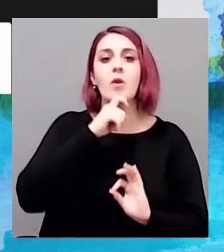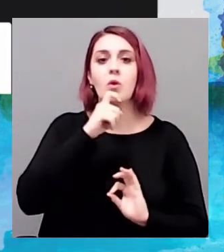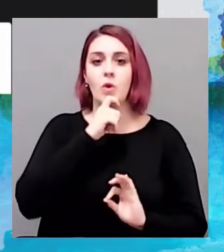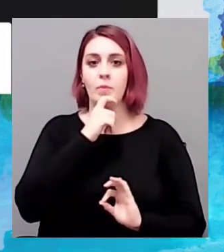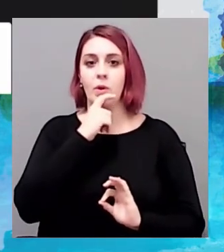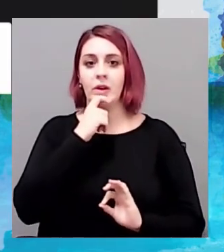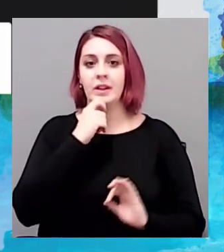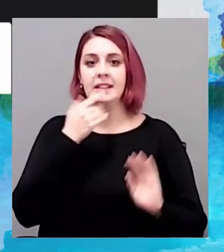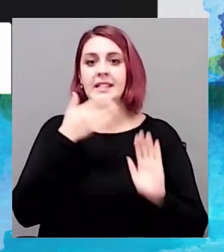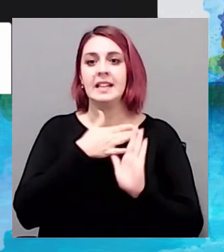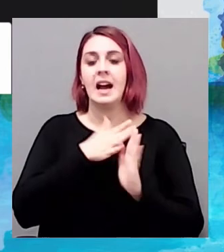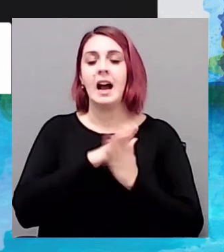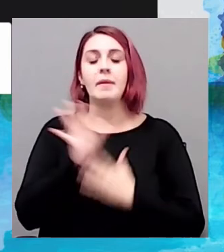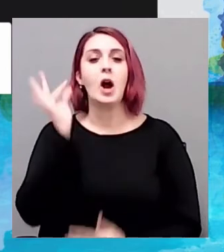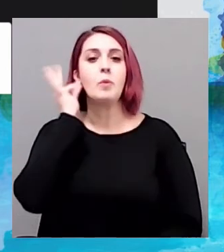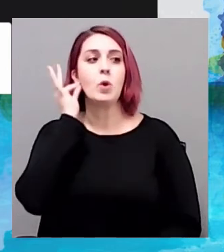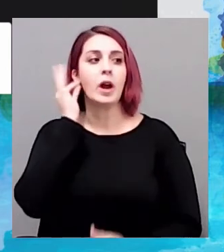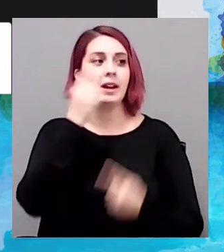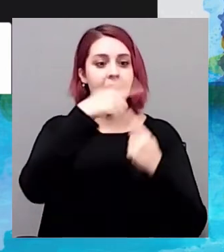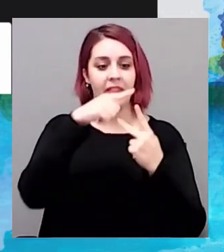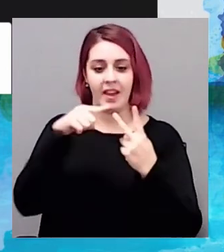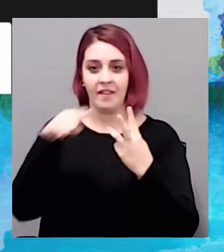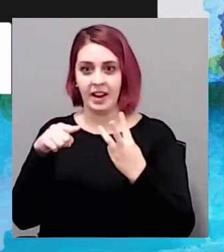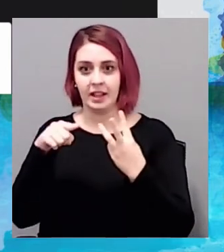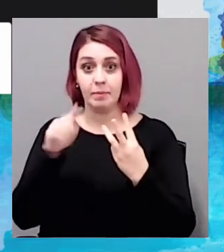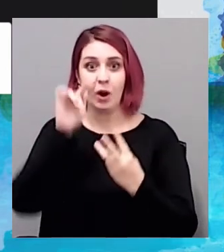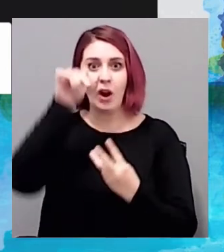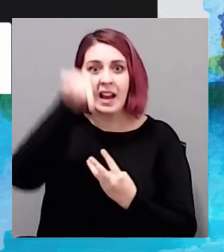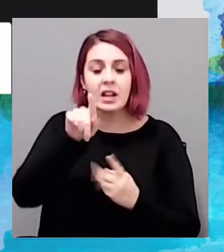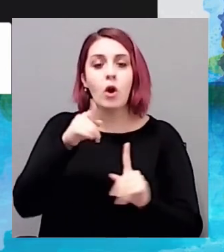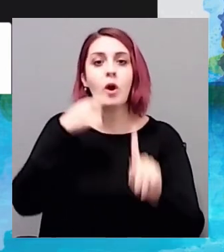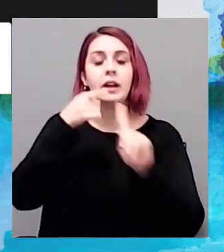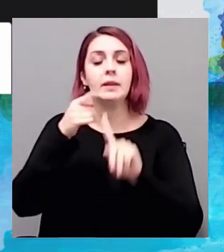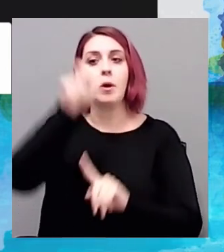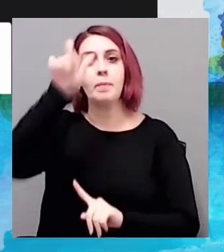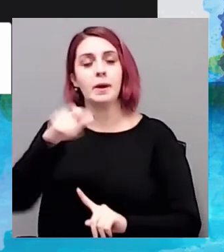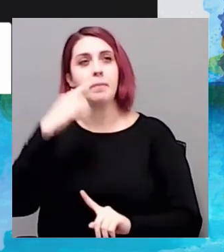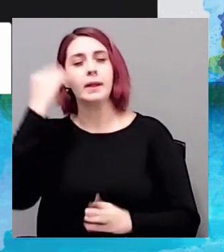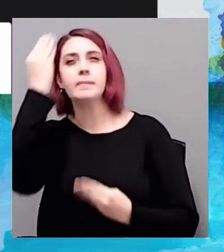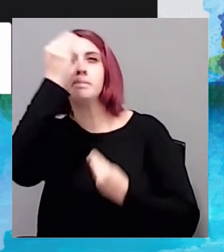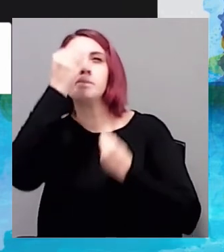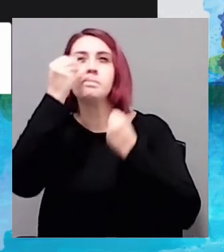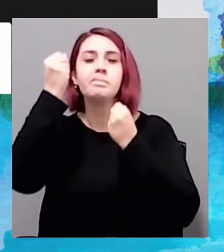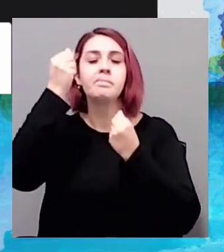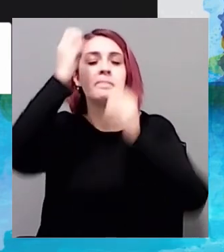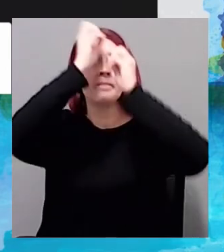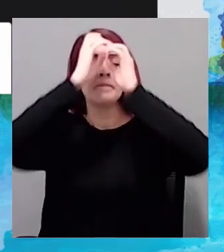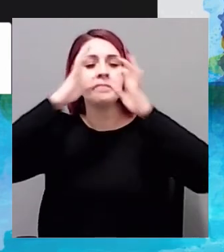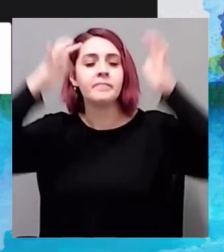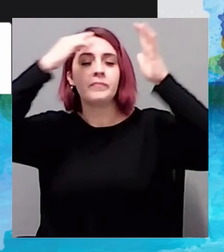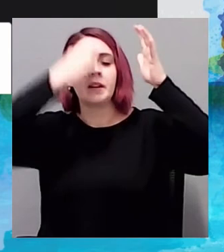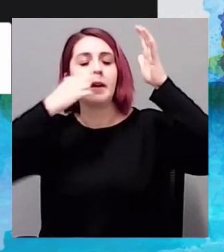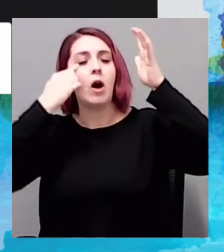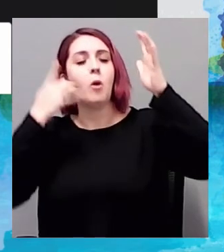no solo una mujer de la otra, sino esta obra en sí, para que una persona pueda hacerse una imagen mental o pueda